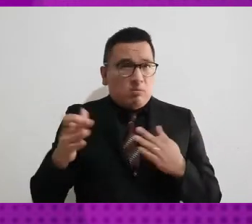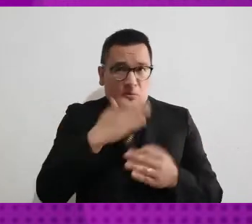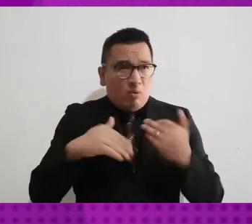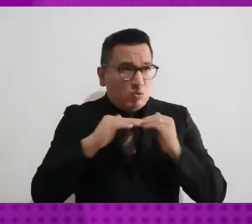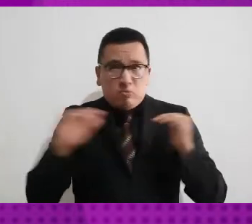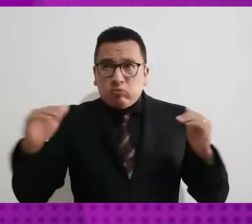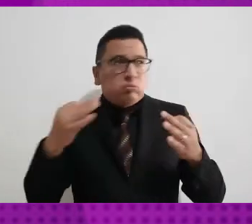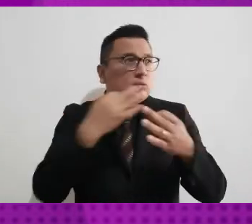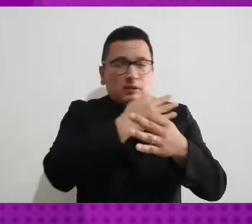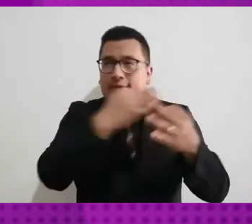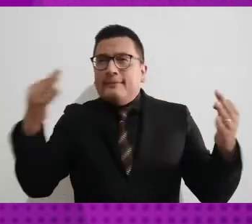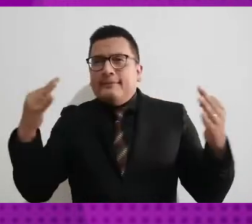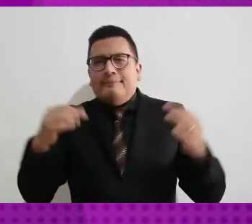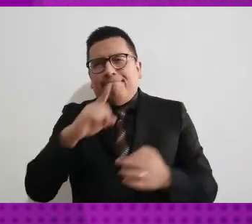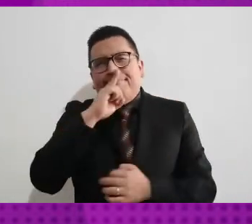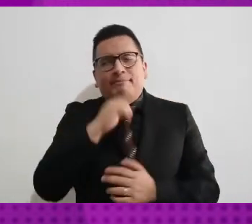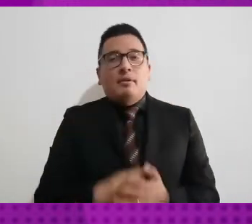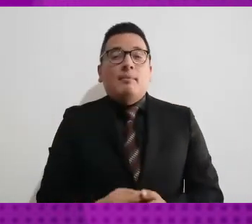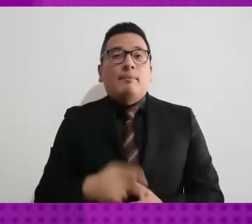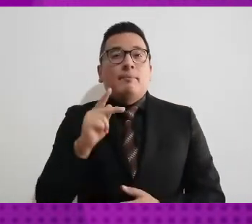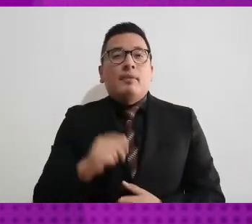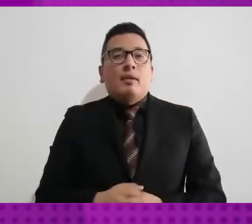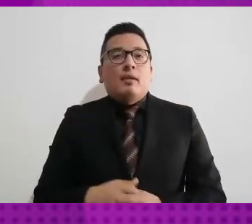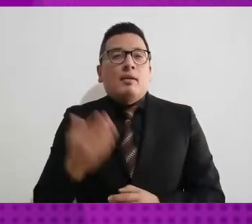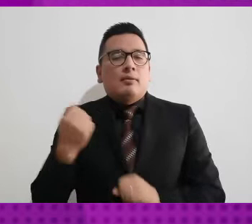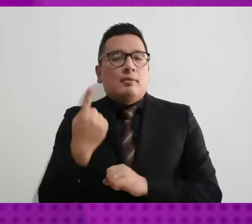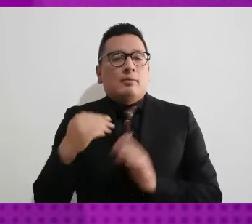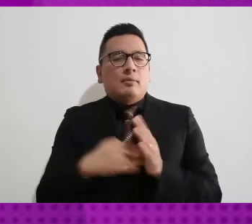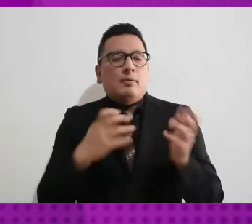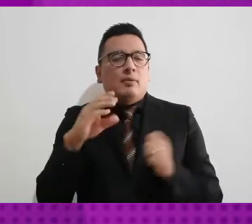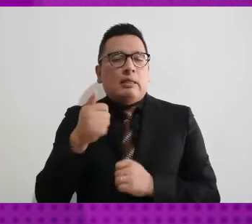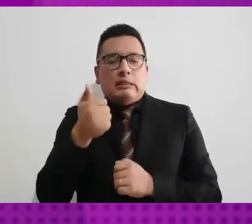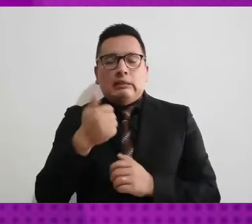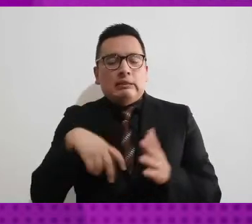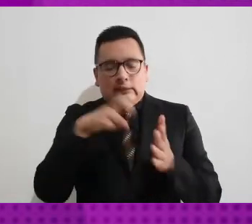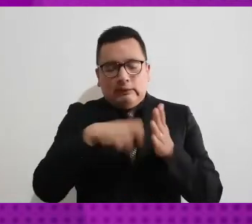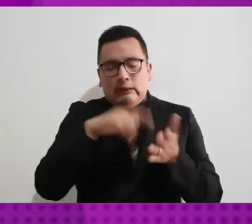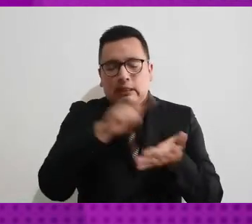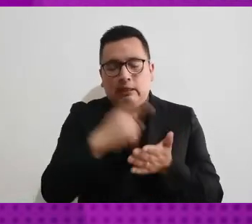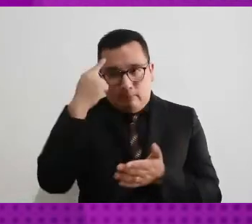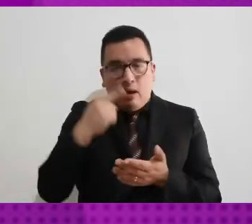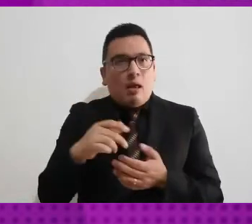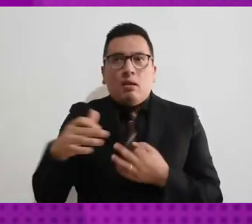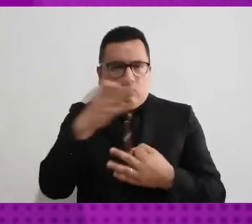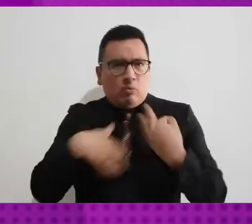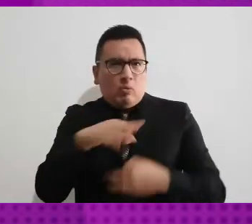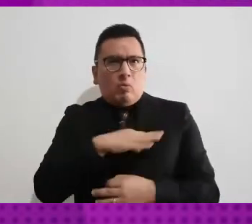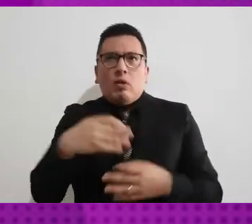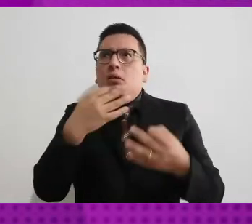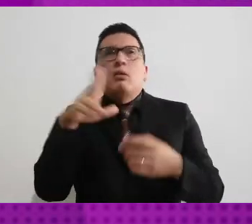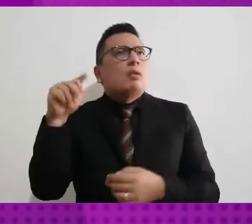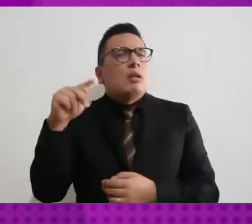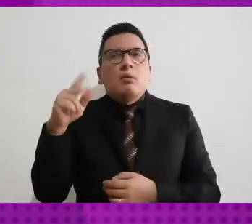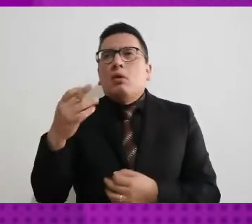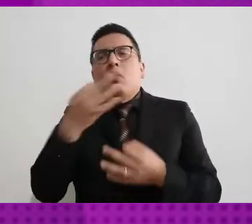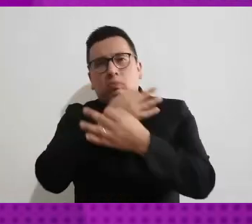en los medios de comunicación. A partir de esta reforma se estableció un mecanismo que permitió garantizar espacios de manera